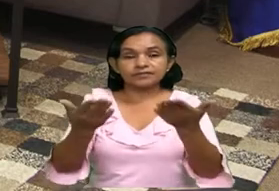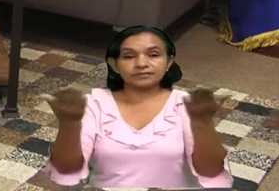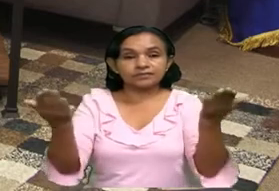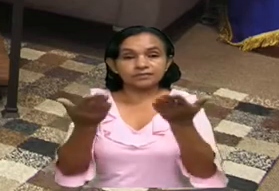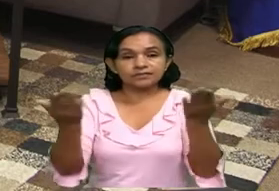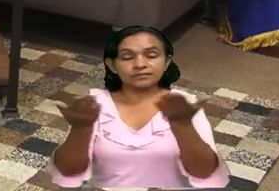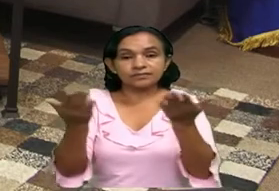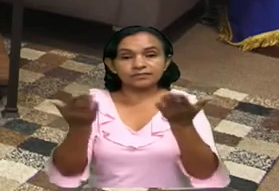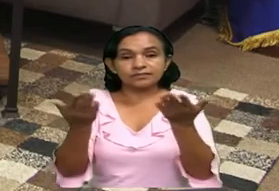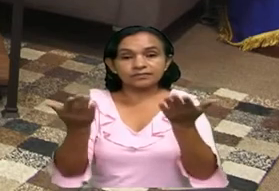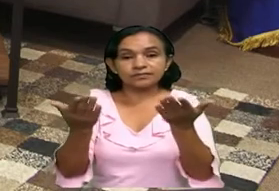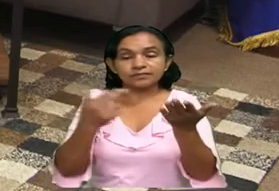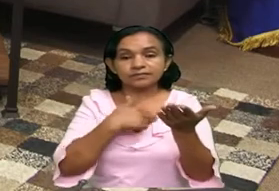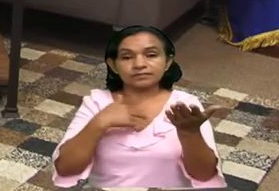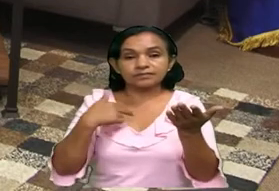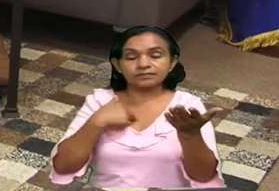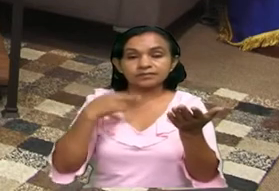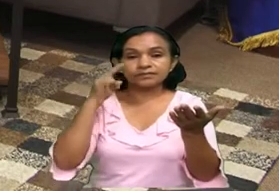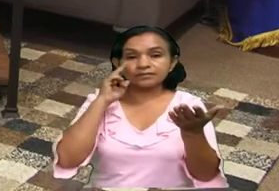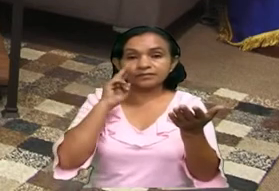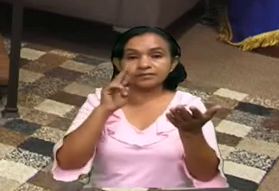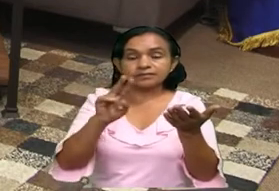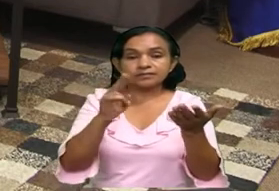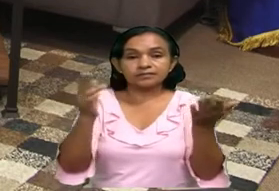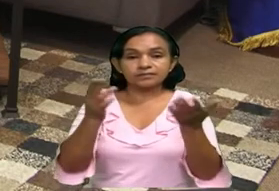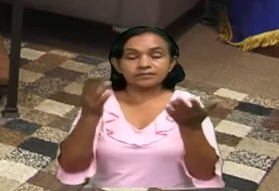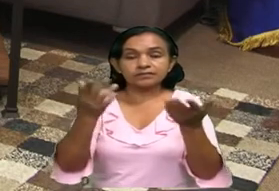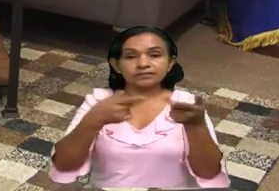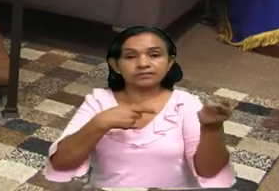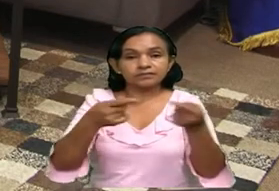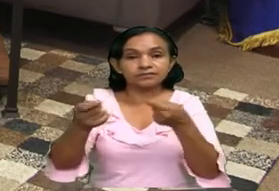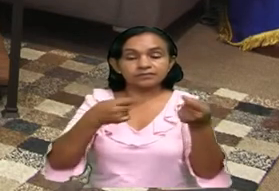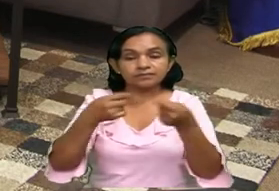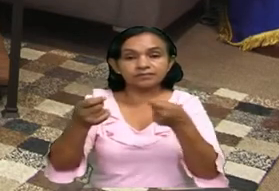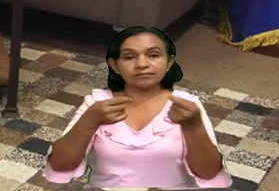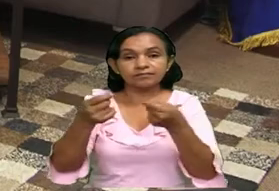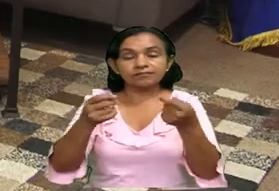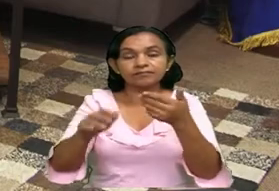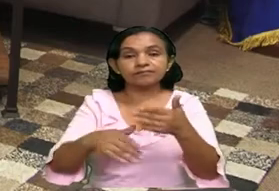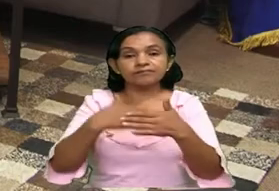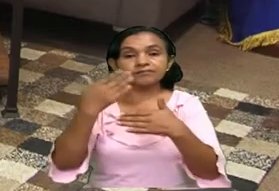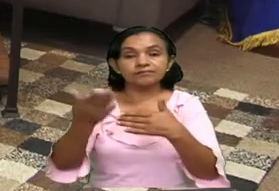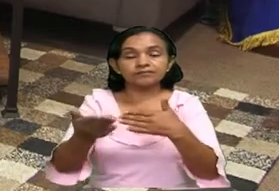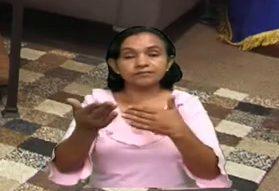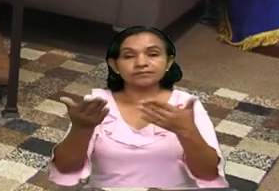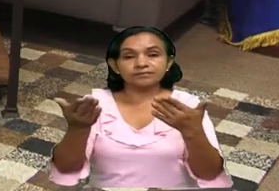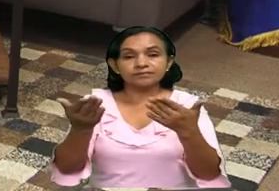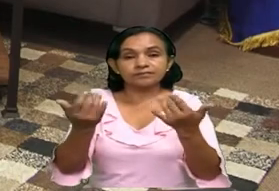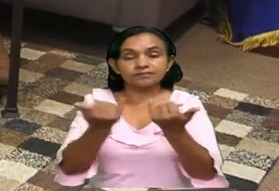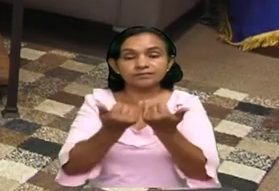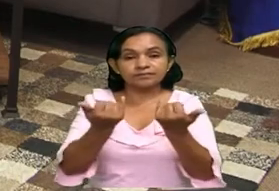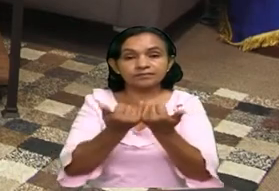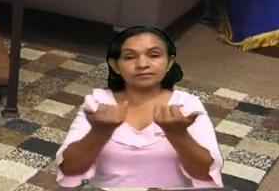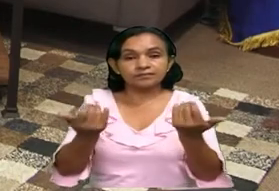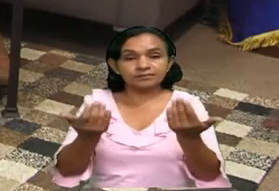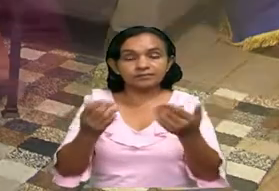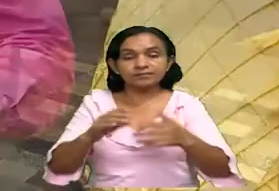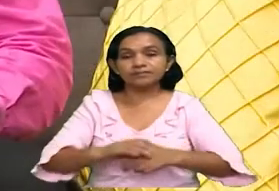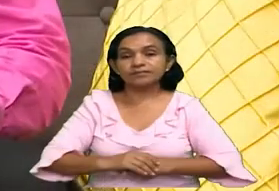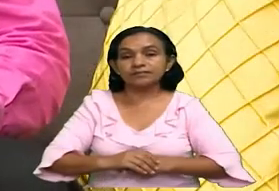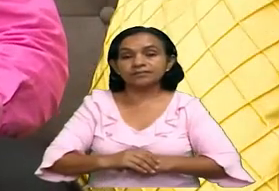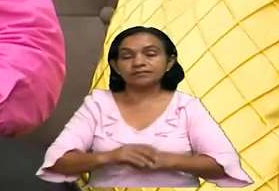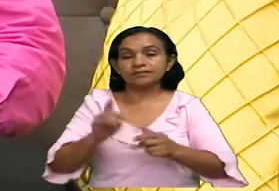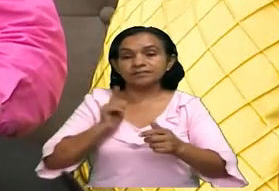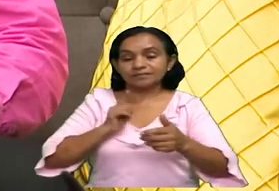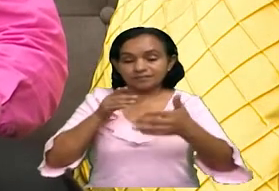si esta estrategia es de cara única y exclusivamente a la exportación para dejar vaciados los mercados nacionales de carne.